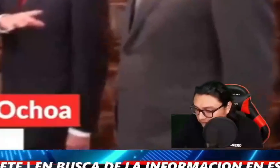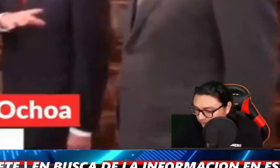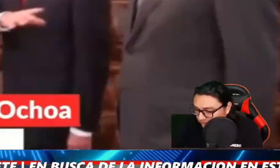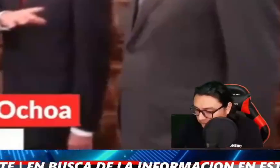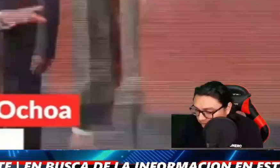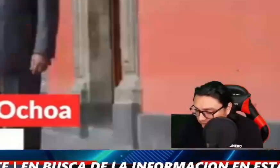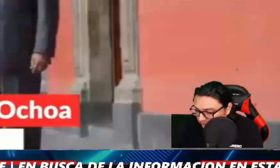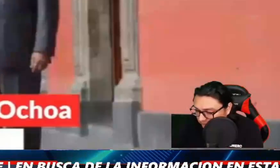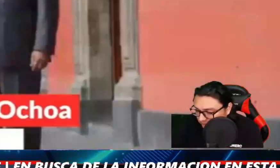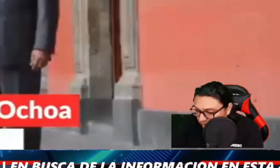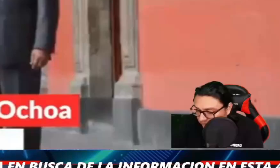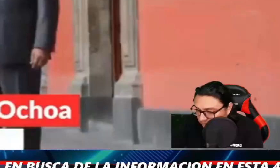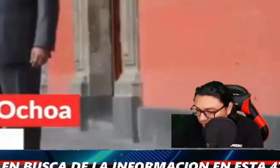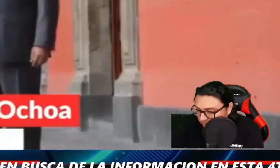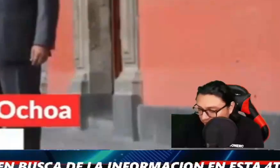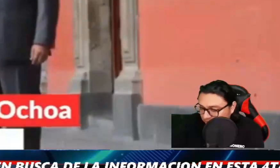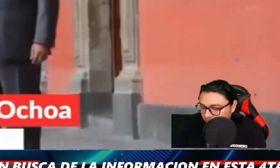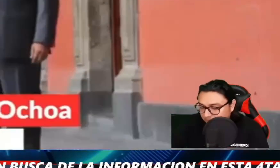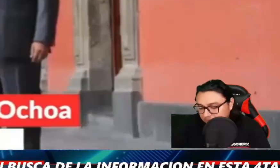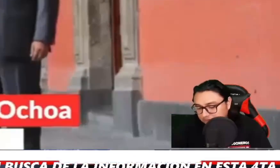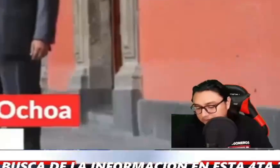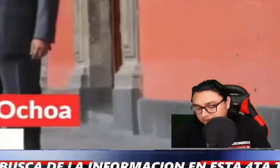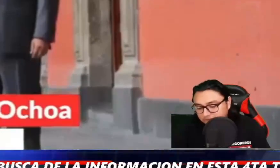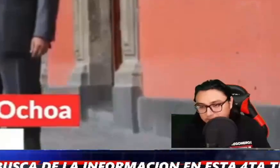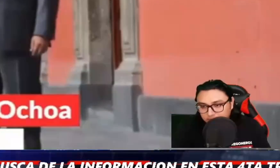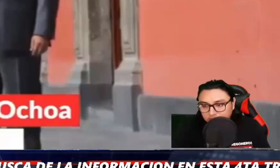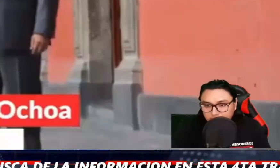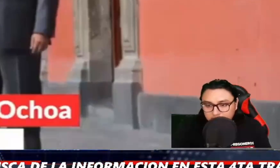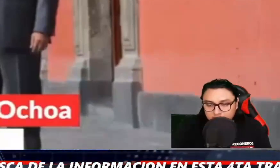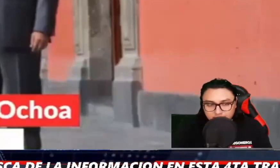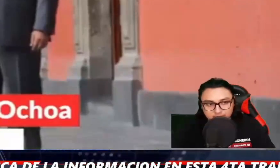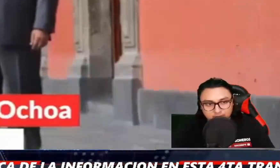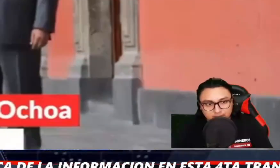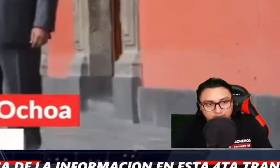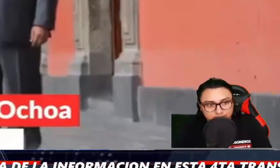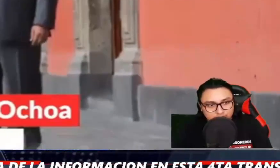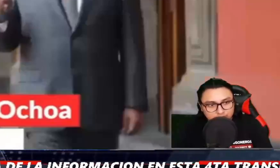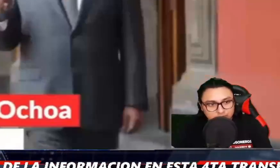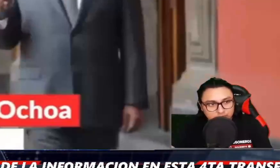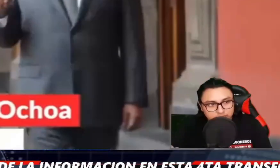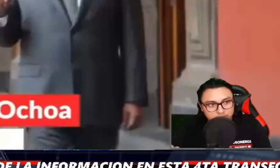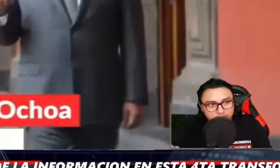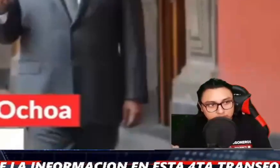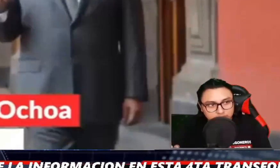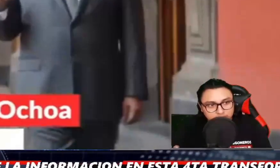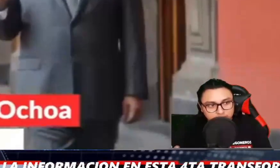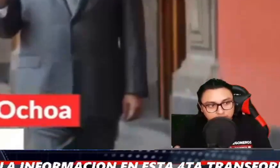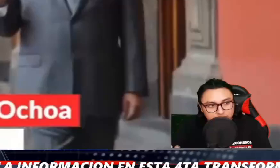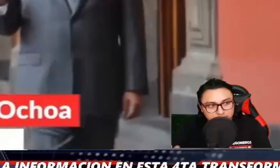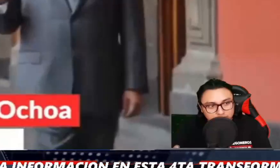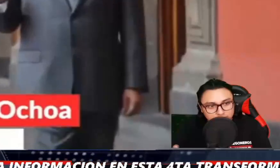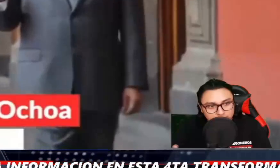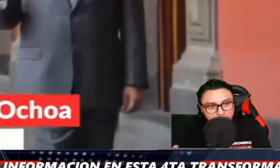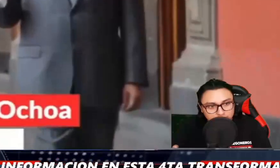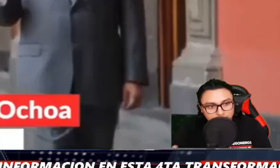saque más votos, si ponen la estructura electoral a su servicio del PRI, ¿qué